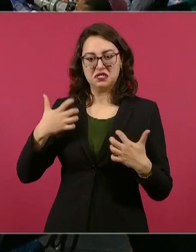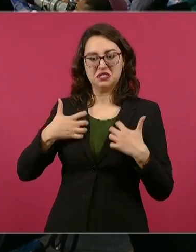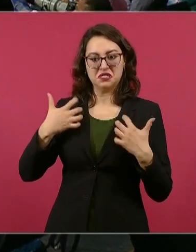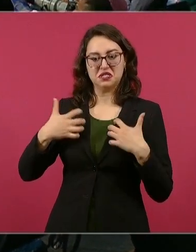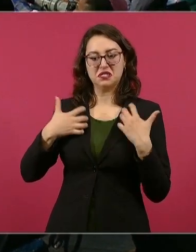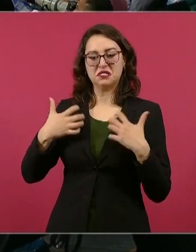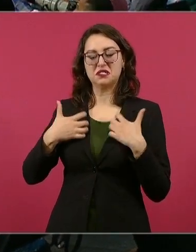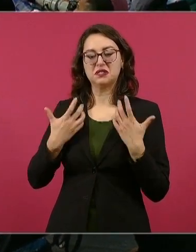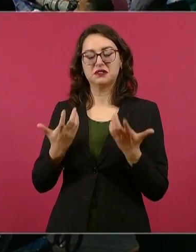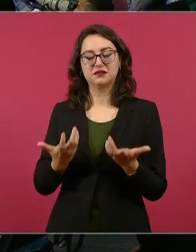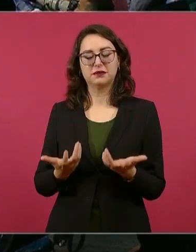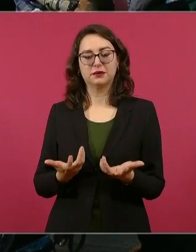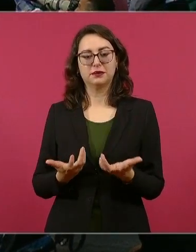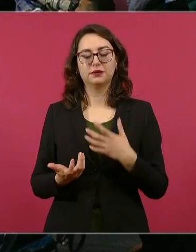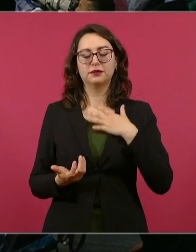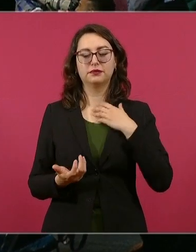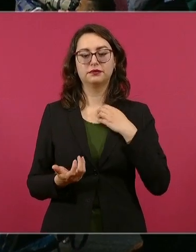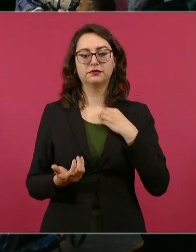Estaba yo viendo